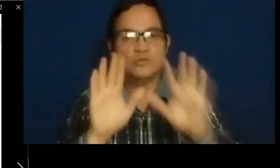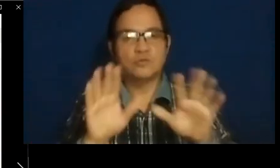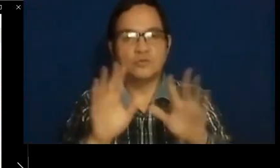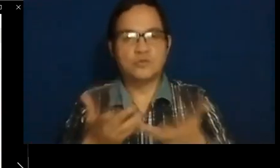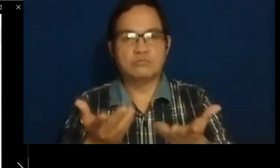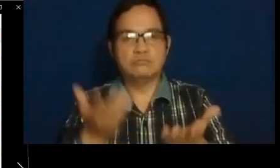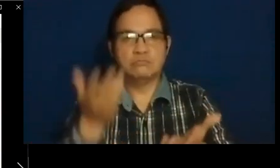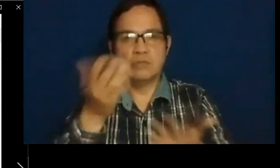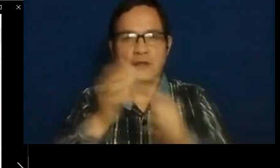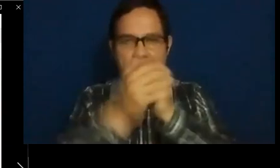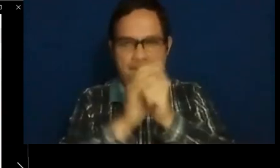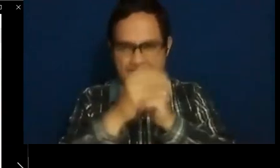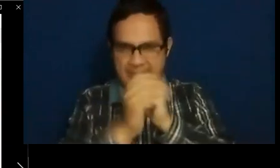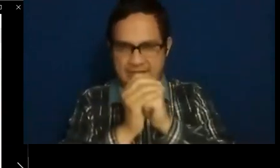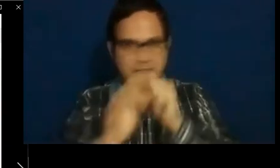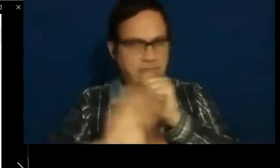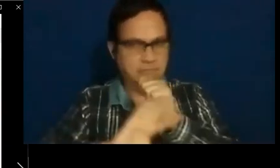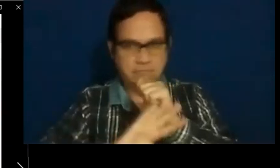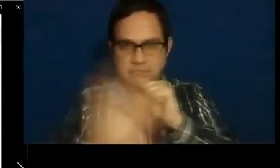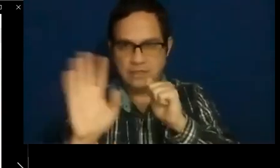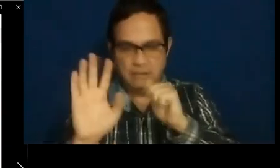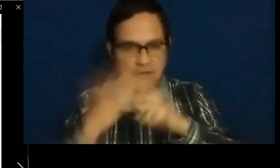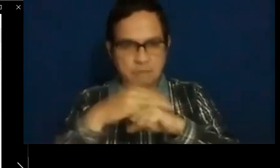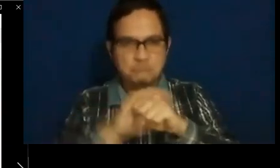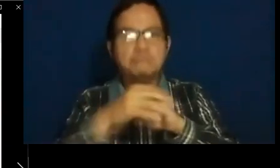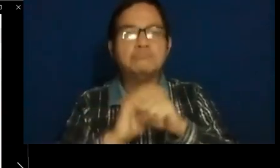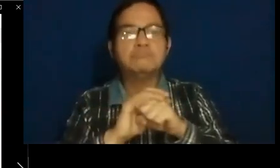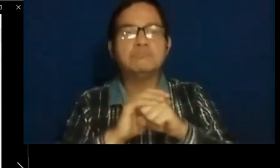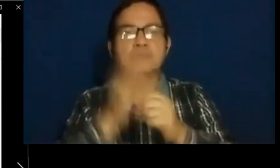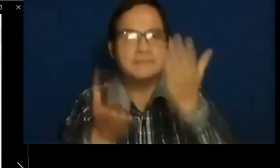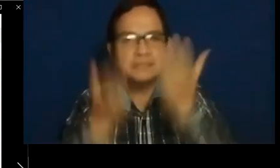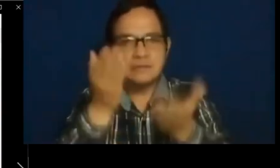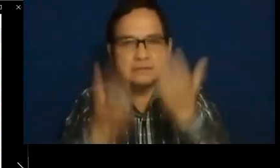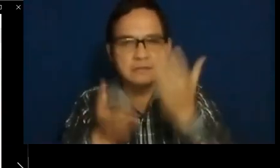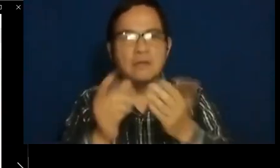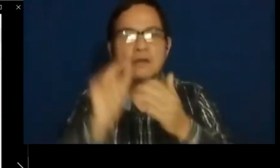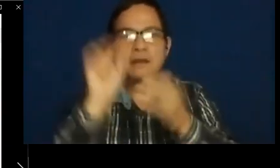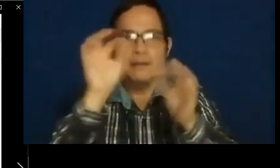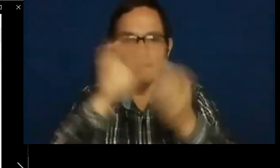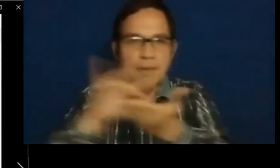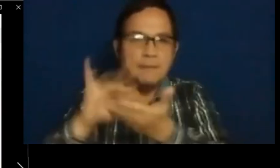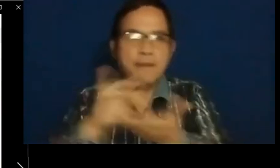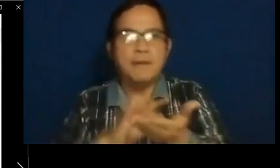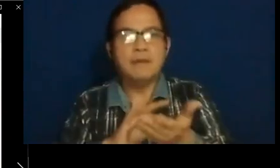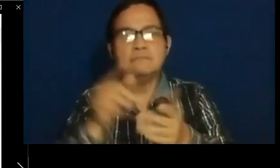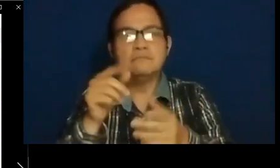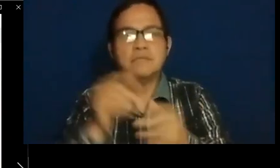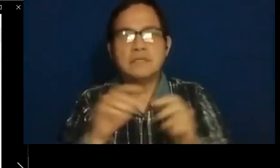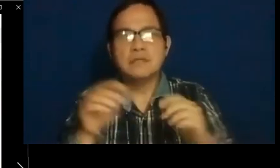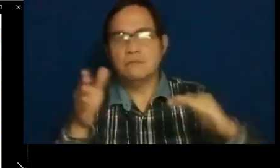masas que usted ya diligenció y con estas medidas de posición, ¿sí? Con estos lanzamientos, llamémoslo